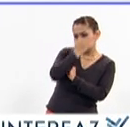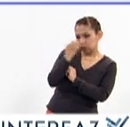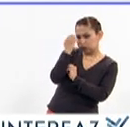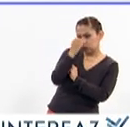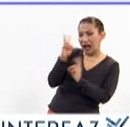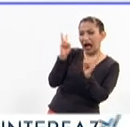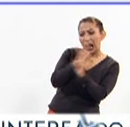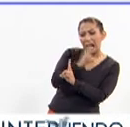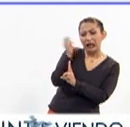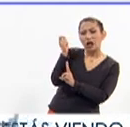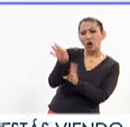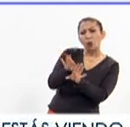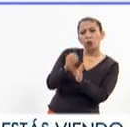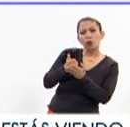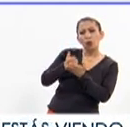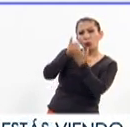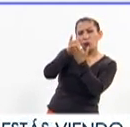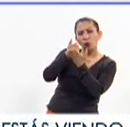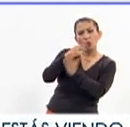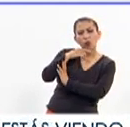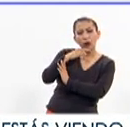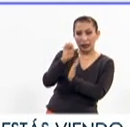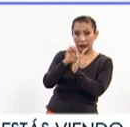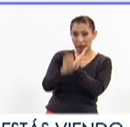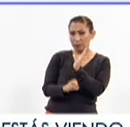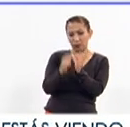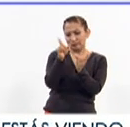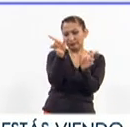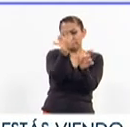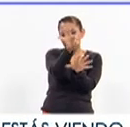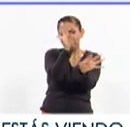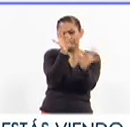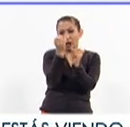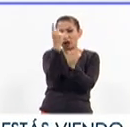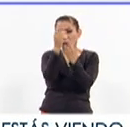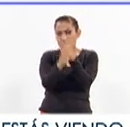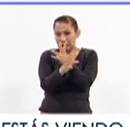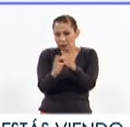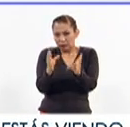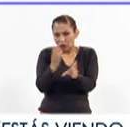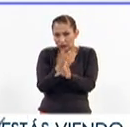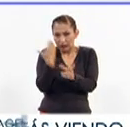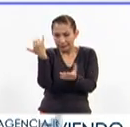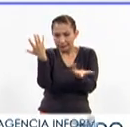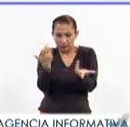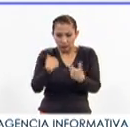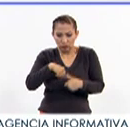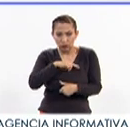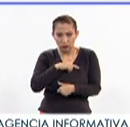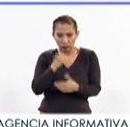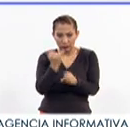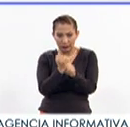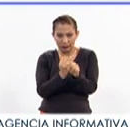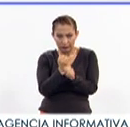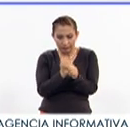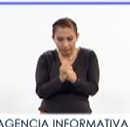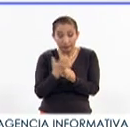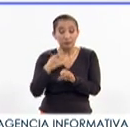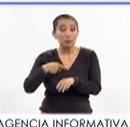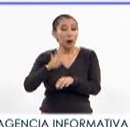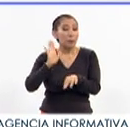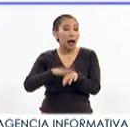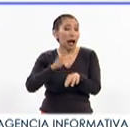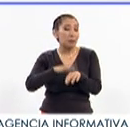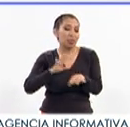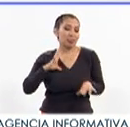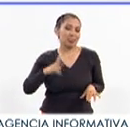cuestiones eólicas. Estos son ejemplos nada más de algunas de las cosas de generar conocimiento, pero de lo que estamos más orgullosos